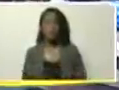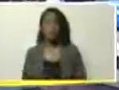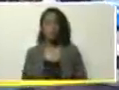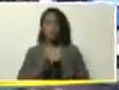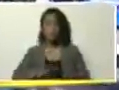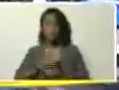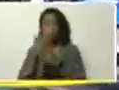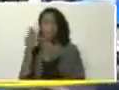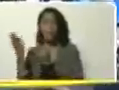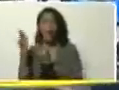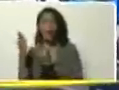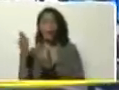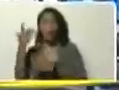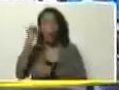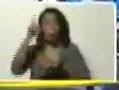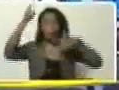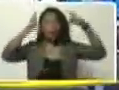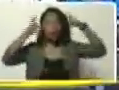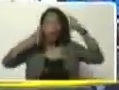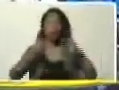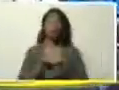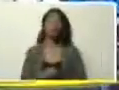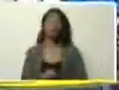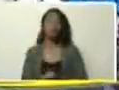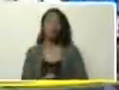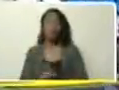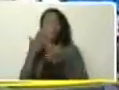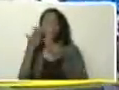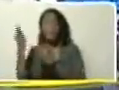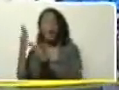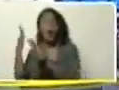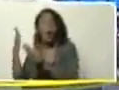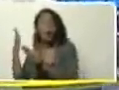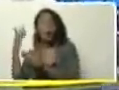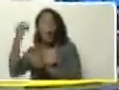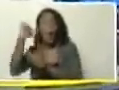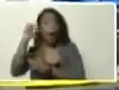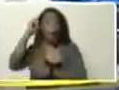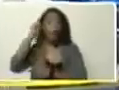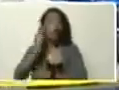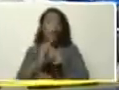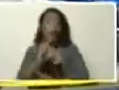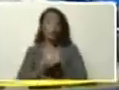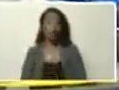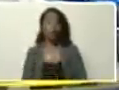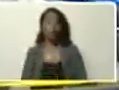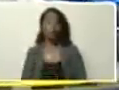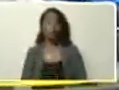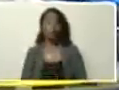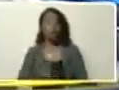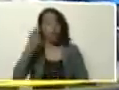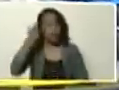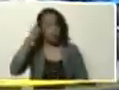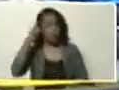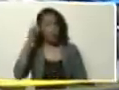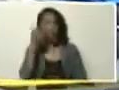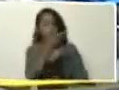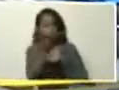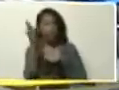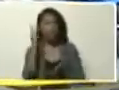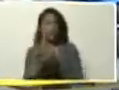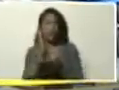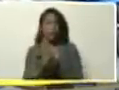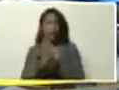Porque para eso existe el chavismo. Porque para eso existen los bolivarianos. Y recuérdenlo siempre,